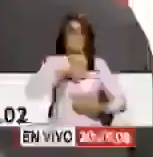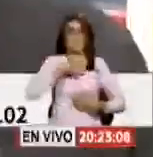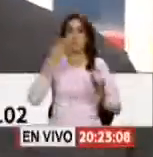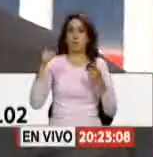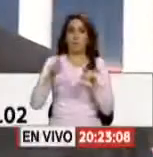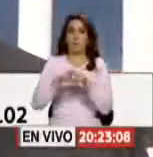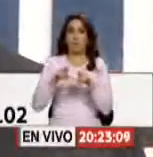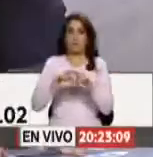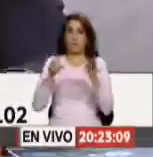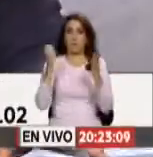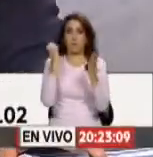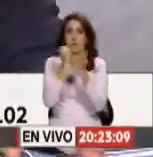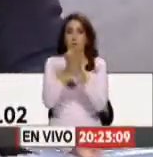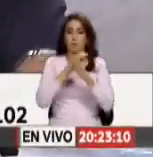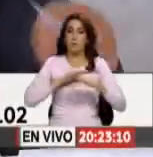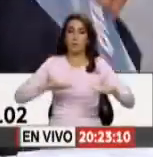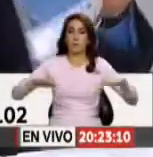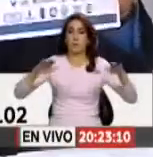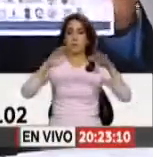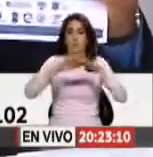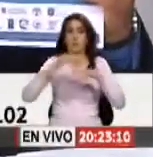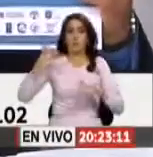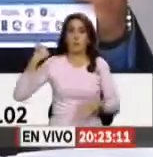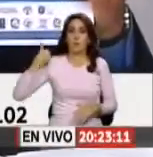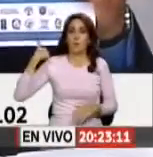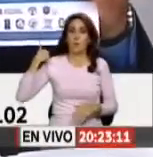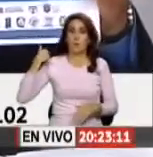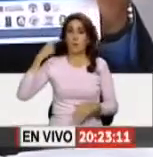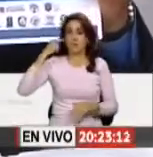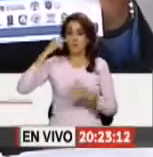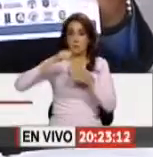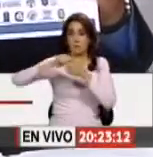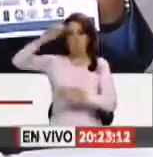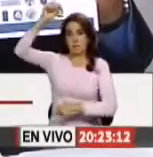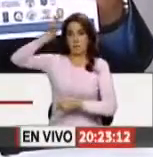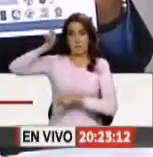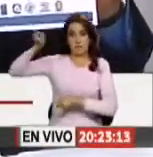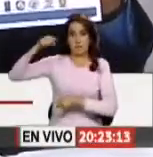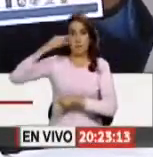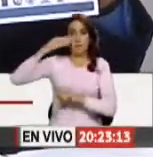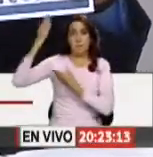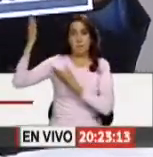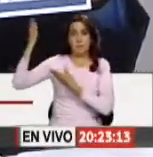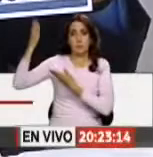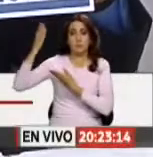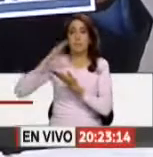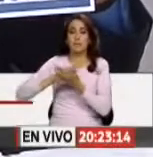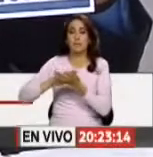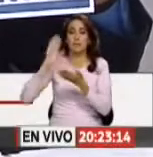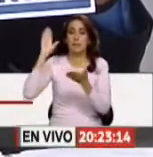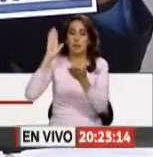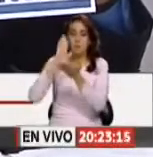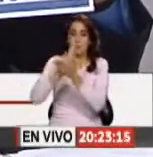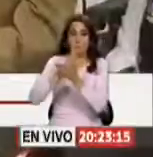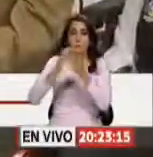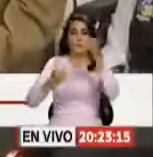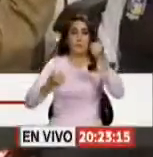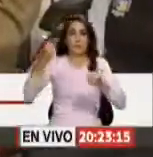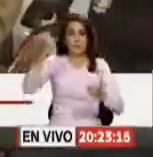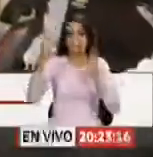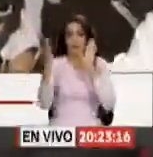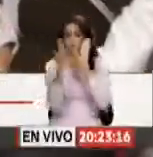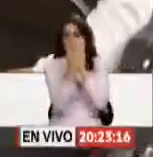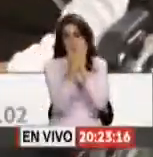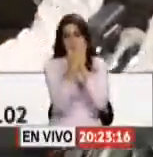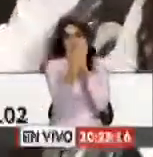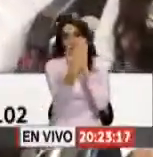el ingreso a los recintos. Tendrán este póster pegado en los vehículos, que es de la campaña Tienen Derecho a Votar. Hasta el